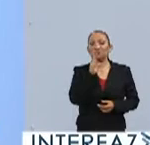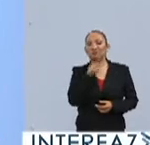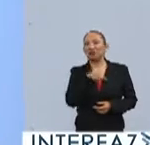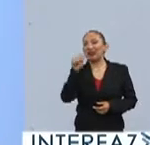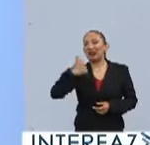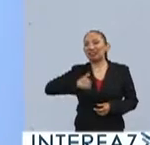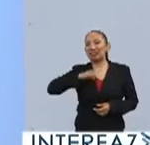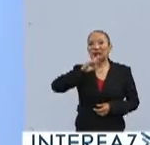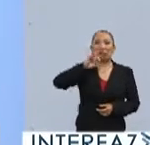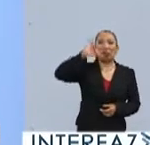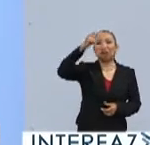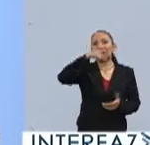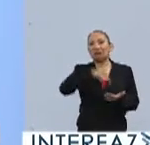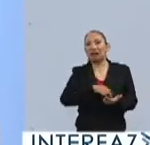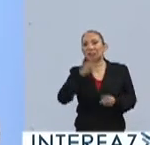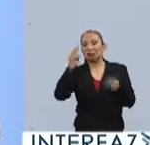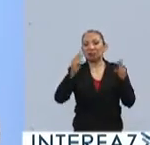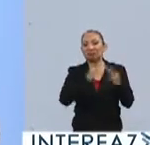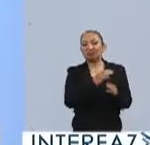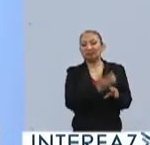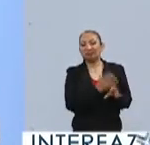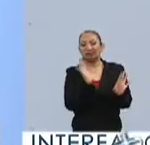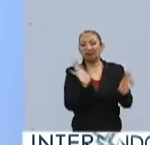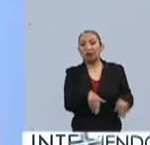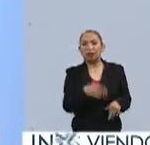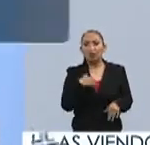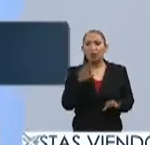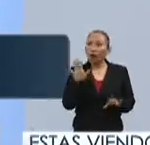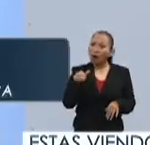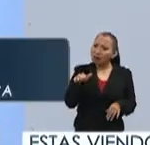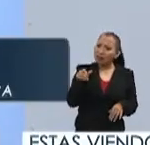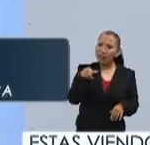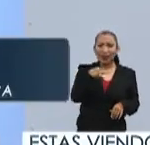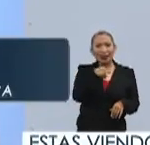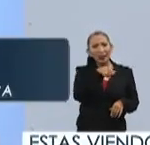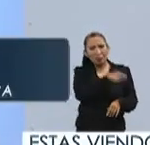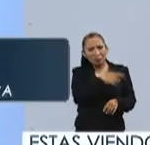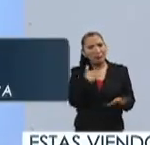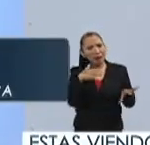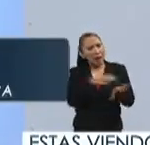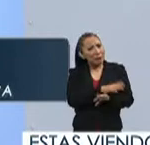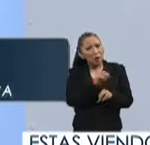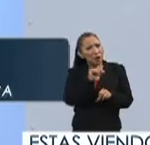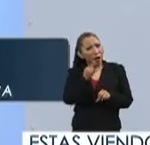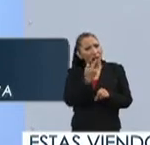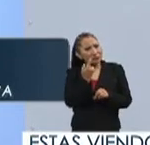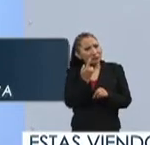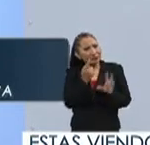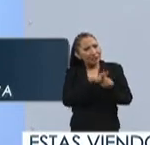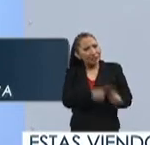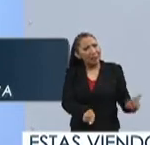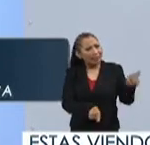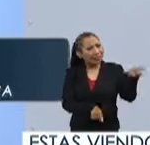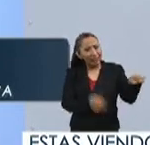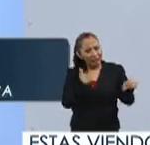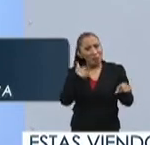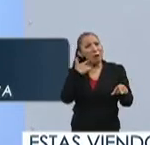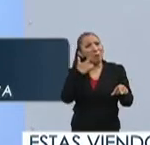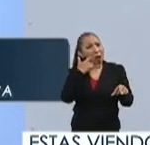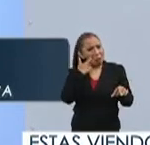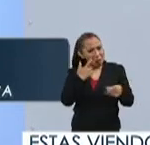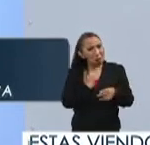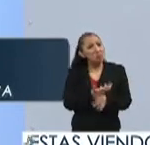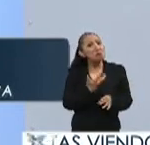mejor Canadá, mejor otra parte del mundo. Y llegas y le dices, oye, pero es que el cambio no es como tú crees, en realidad ellos son muy